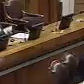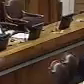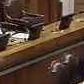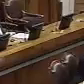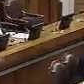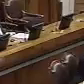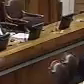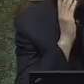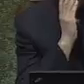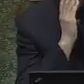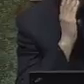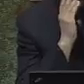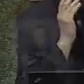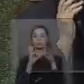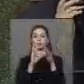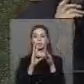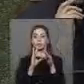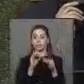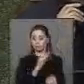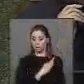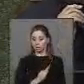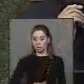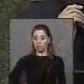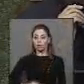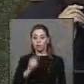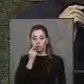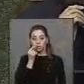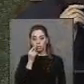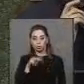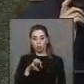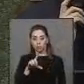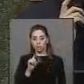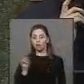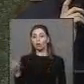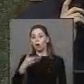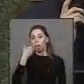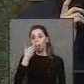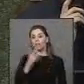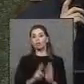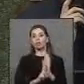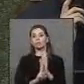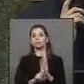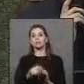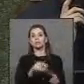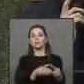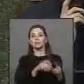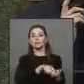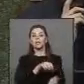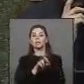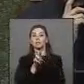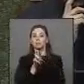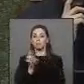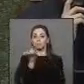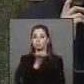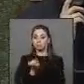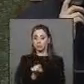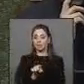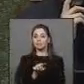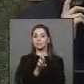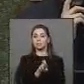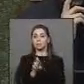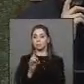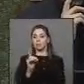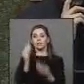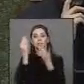Muchas gracias, diputado señor Daniel Melo, que ha hablado a nombre de la bancada del Partido Socialista y del Partido por la Democracia. Quiero